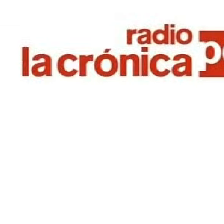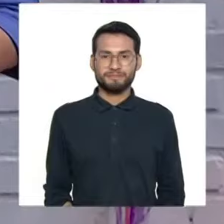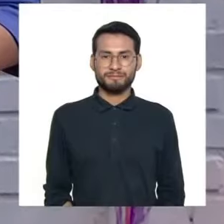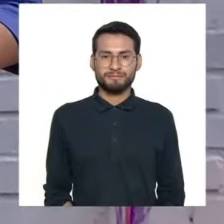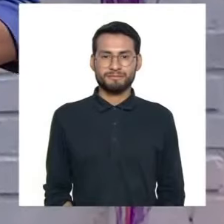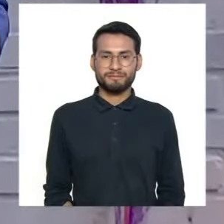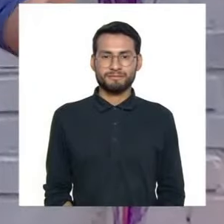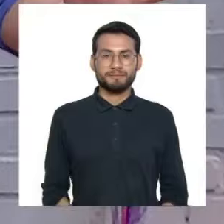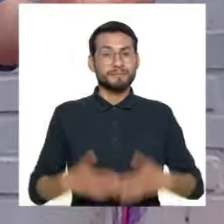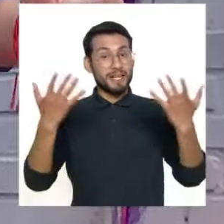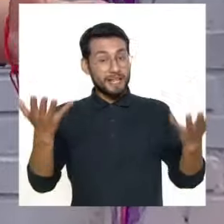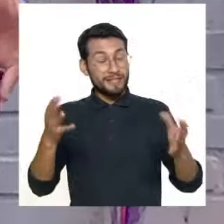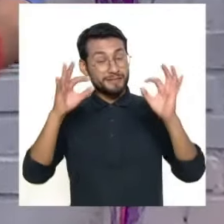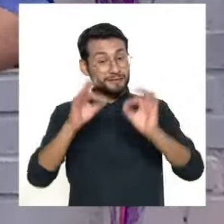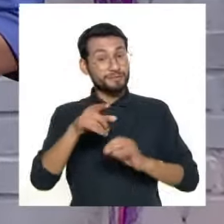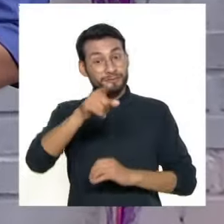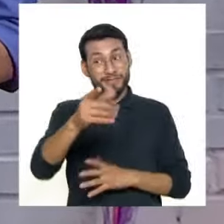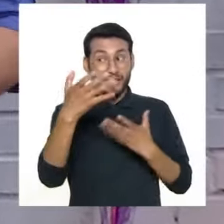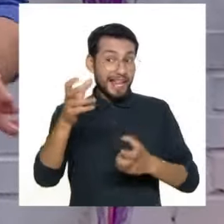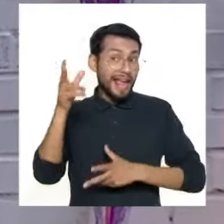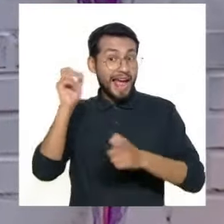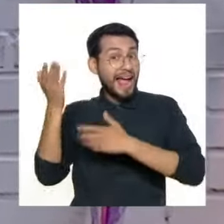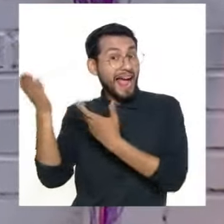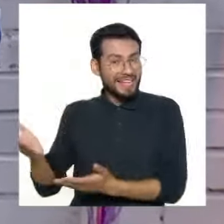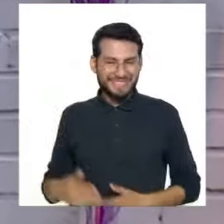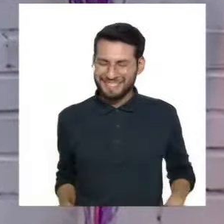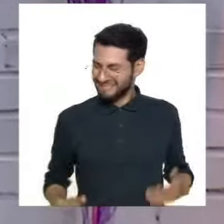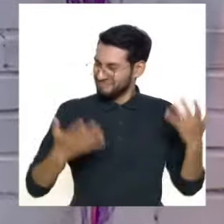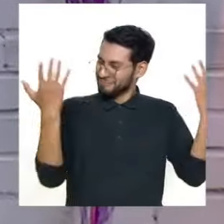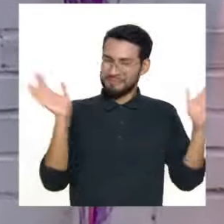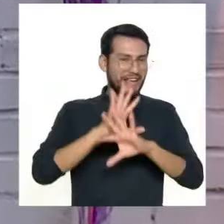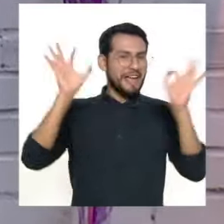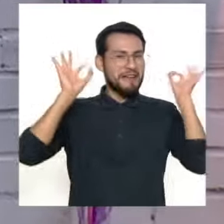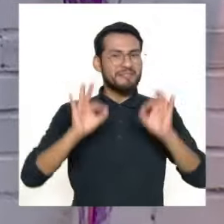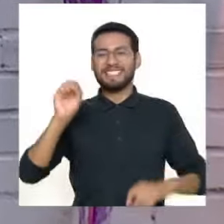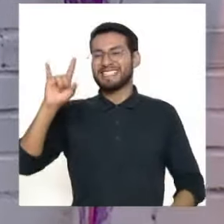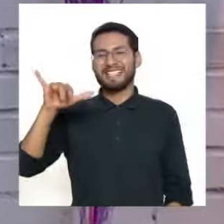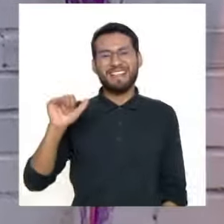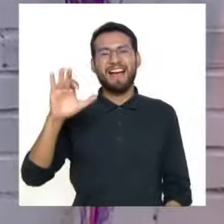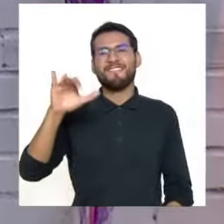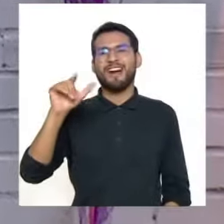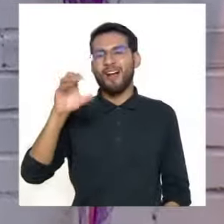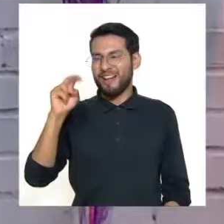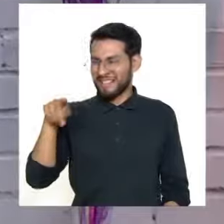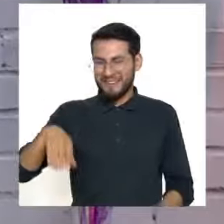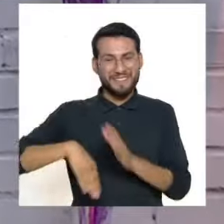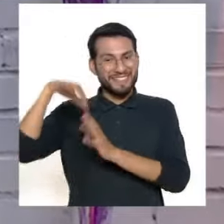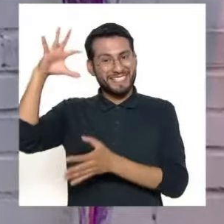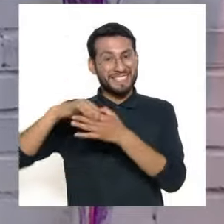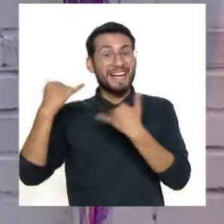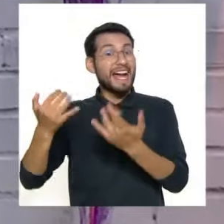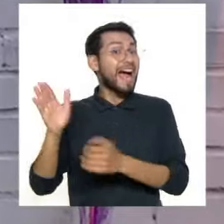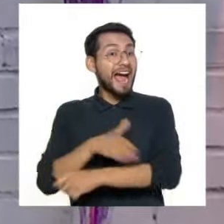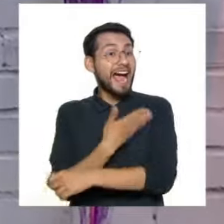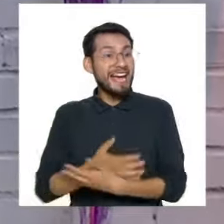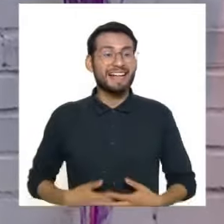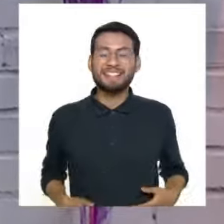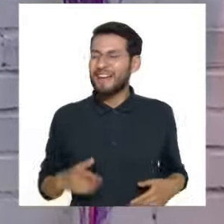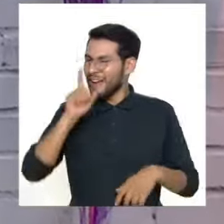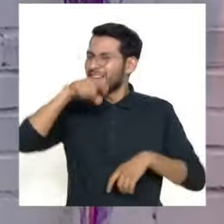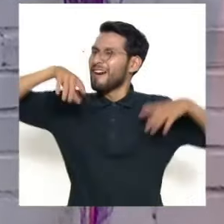irtp y yo sé que tú la quieres escuchar así que sin más ni más Silvia Falcón en más conectados nos canta